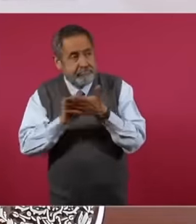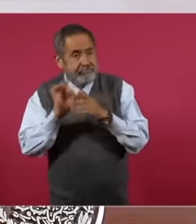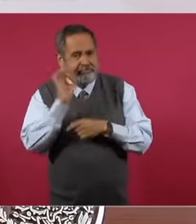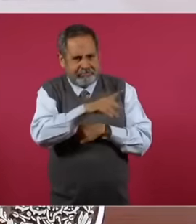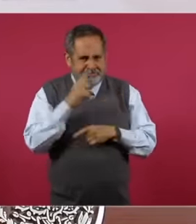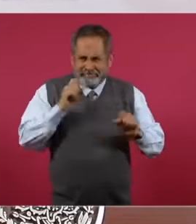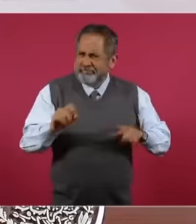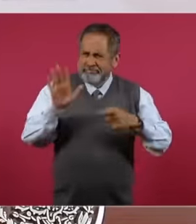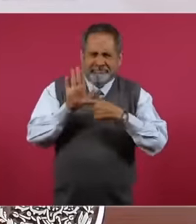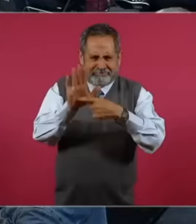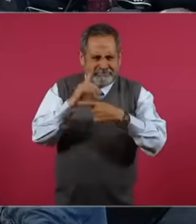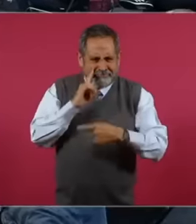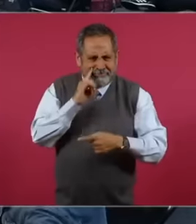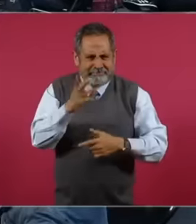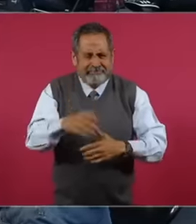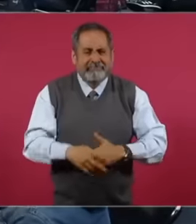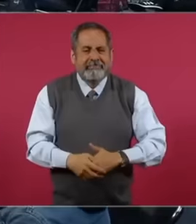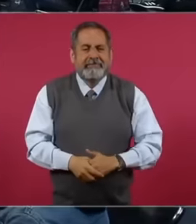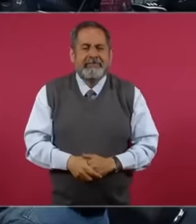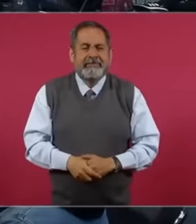Pon la carta.